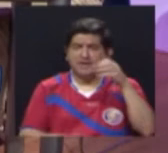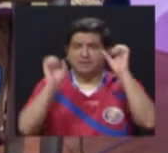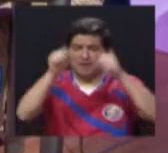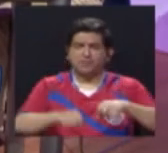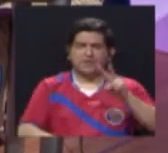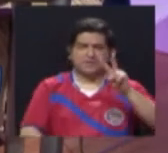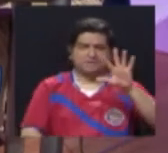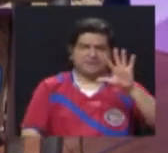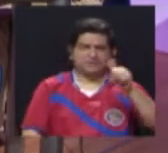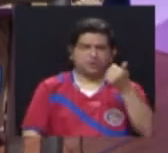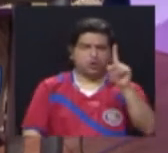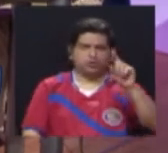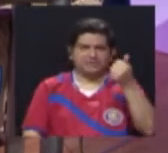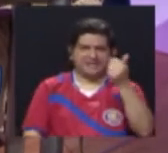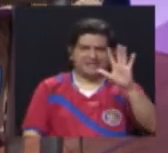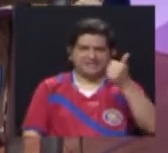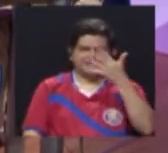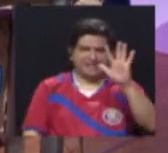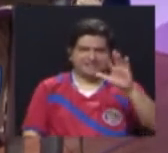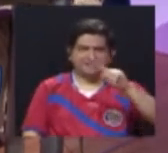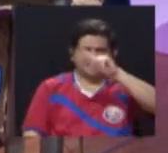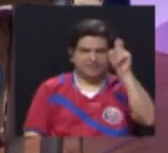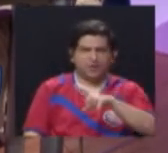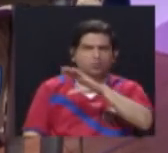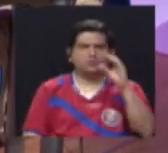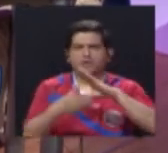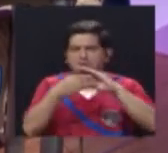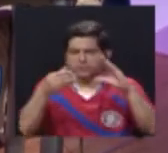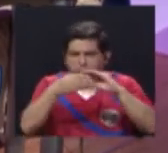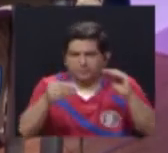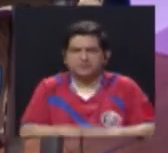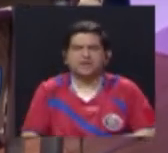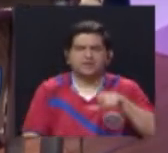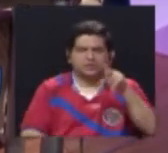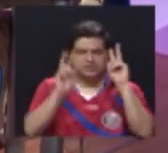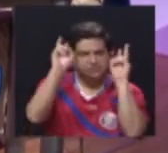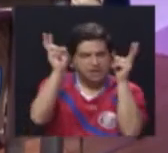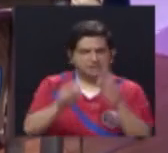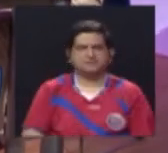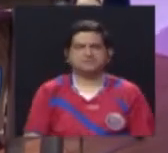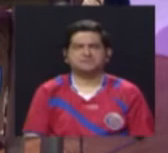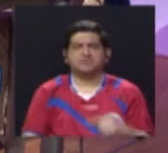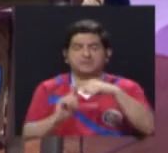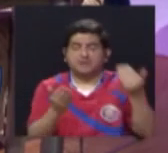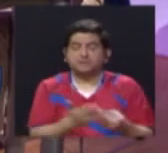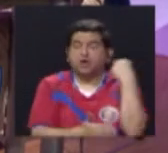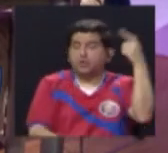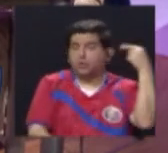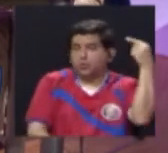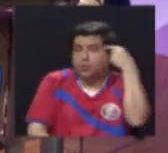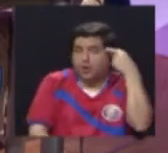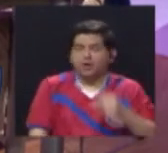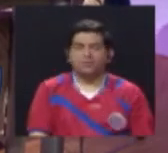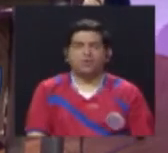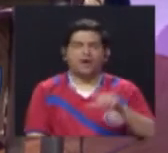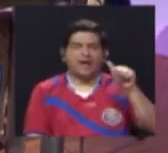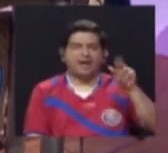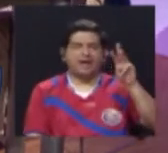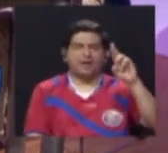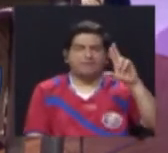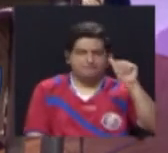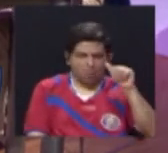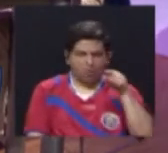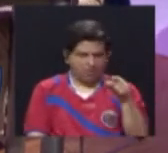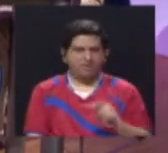25 11 15 15 para sus preguntas o comentarios sobre el tema que estamos tratando es sí sí a partir de la nueva administración y con alejandra mora en la